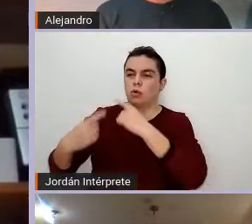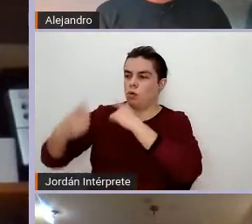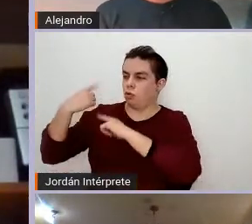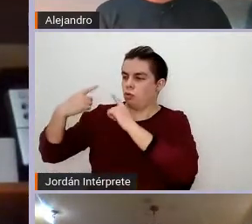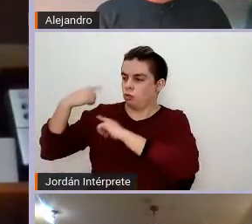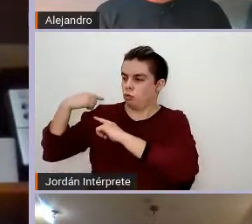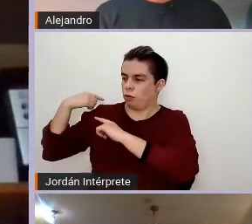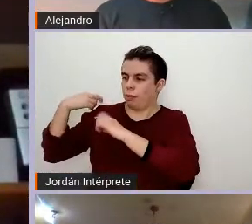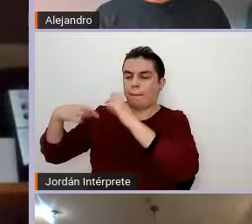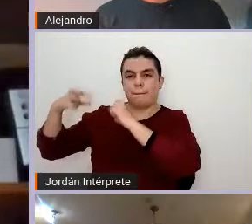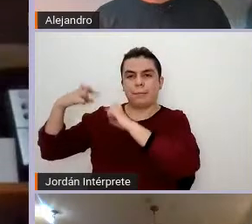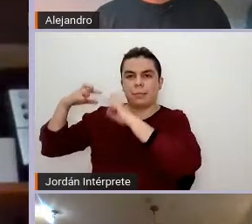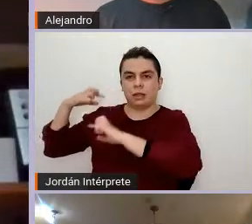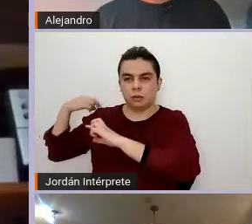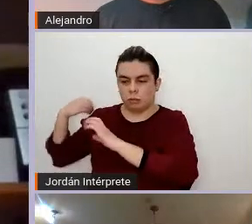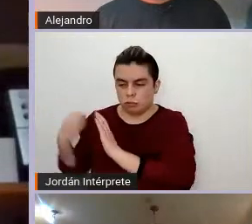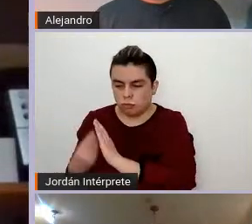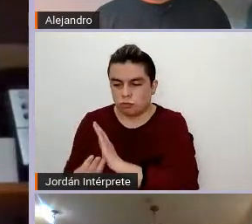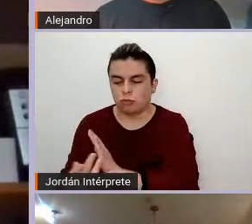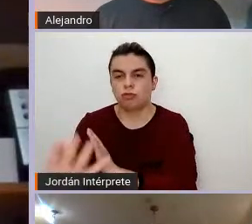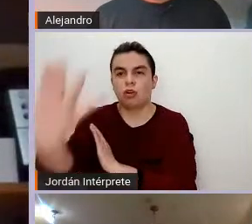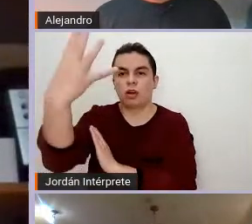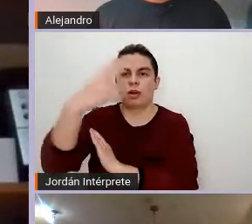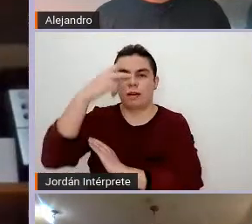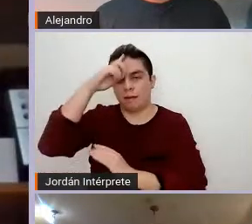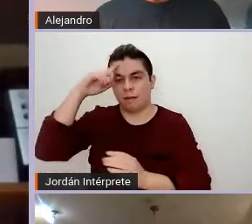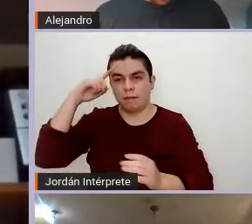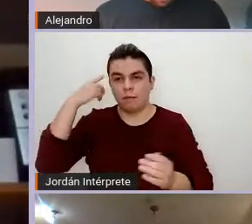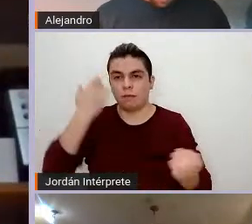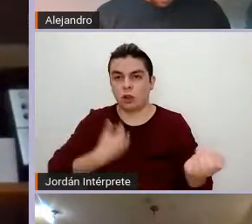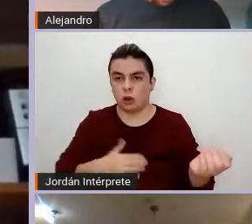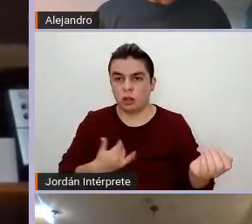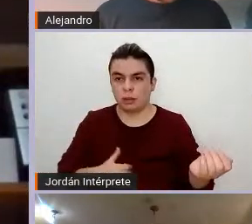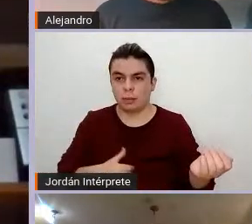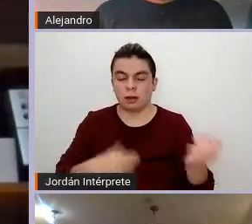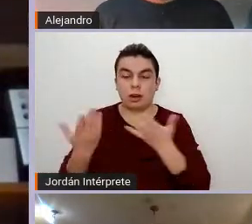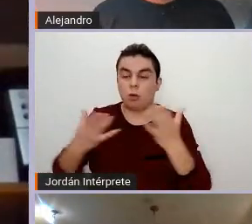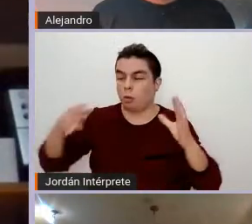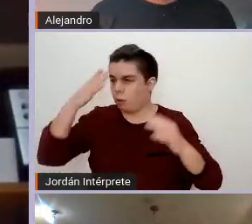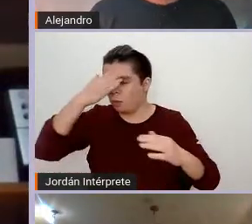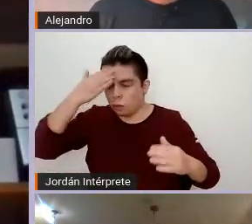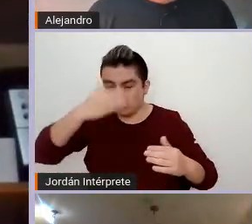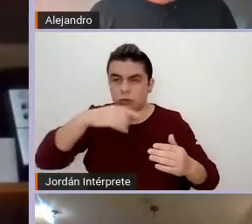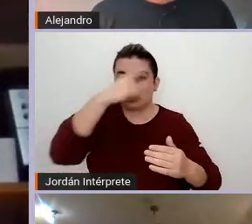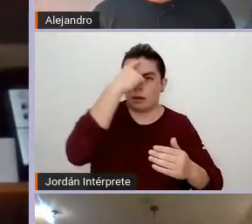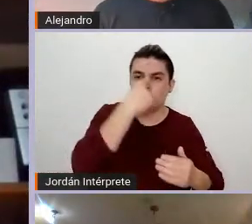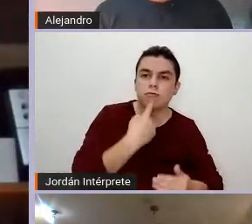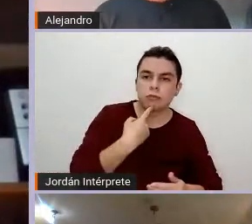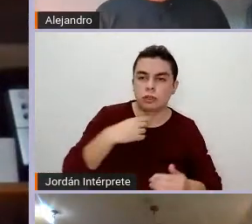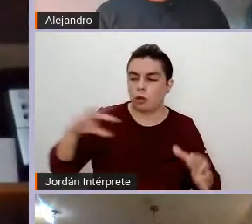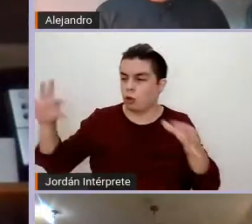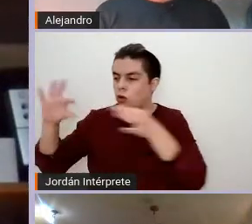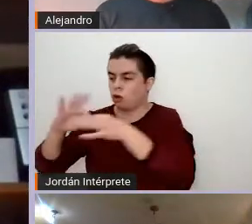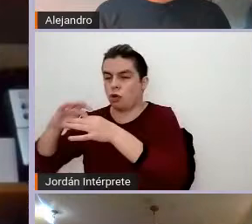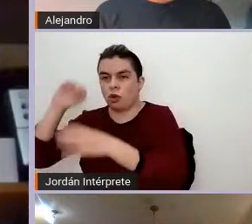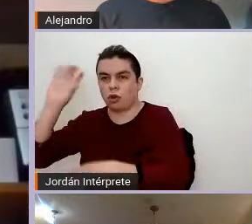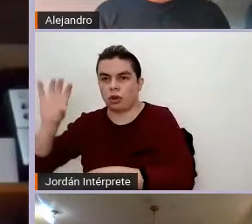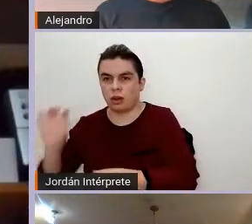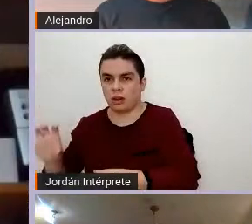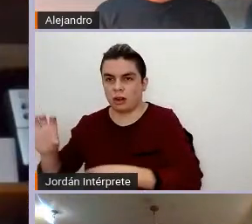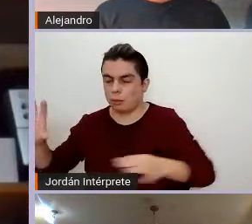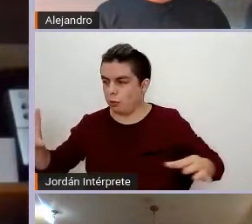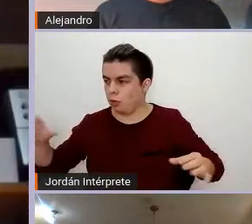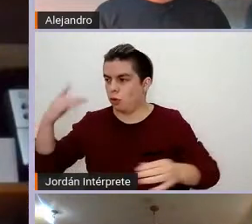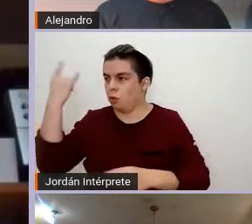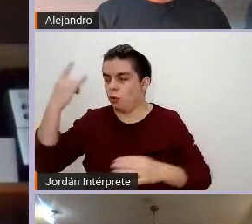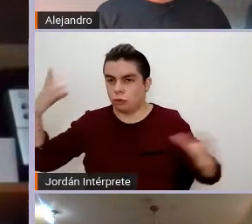sido justamente la preocupación compartida entre el museo y la cátedra. Y es con ese afán que el año 2017 se